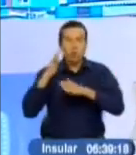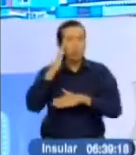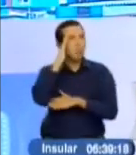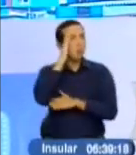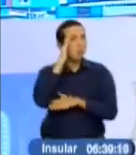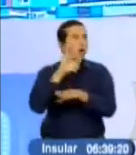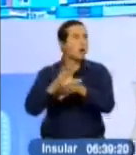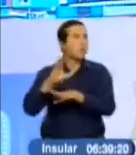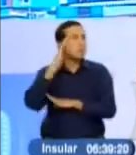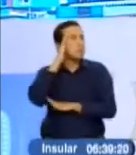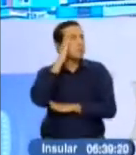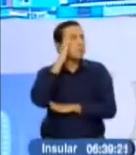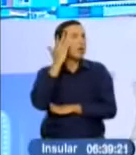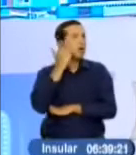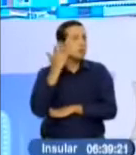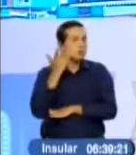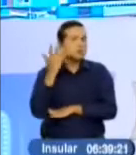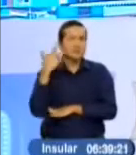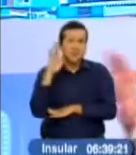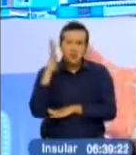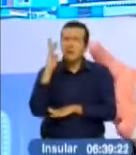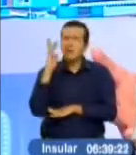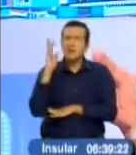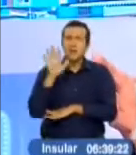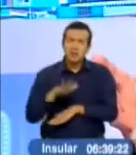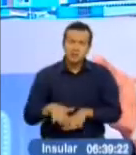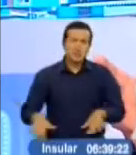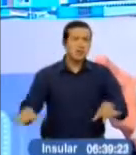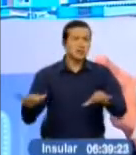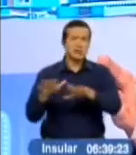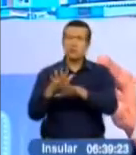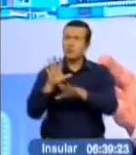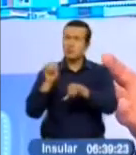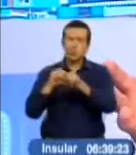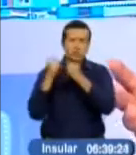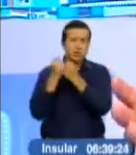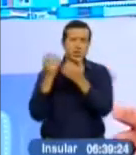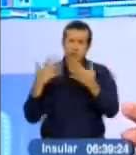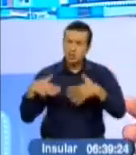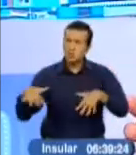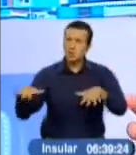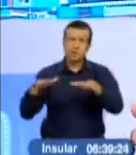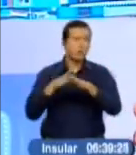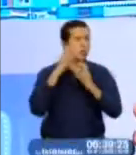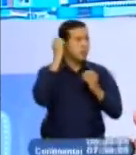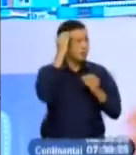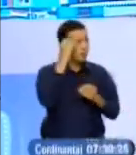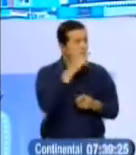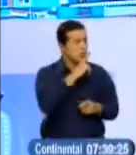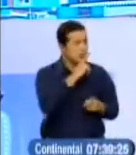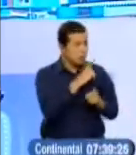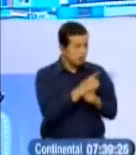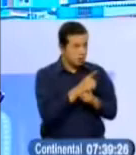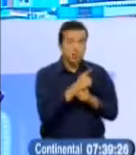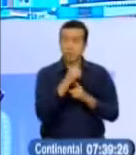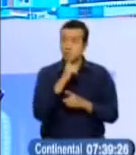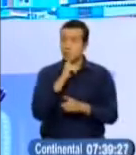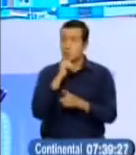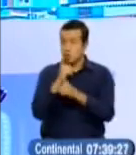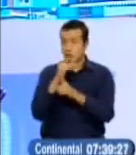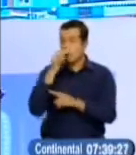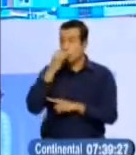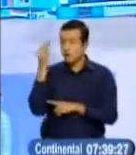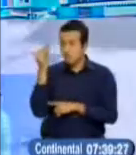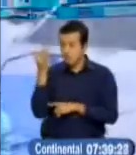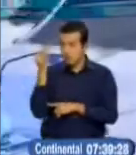eso es un discurso que ya se ha instalado en la en la sociedad no imperio él solo discusión una relojes es una realidad es